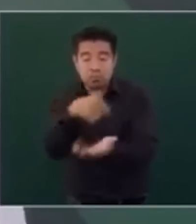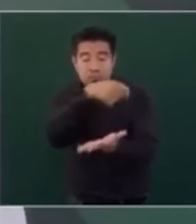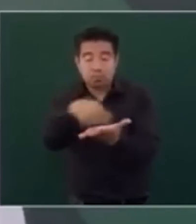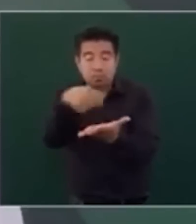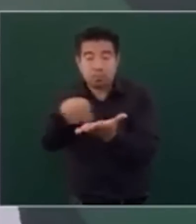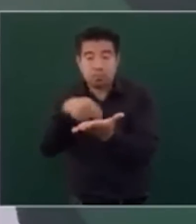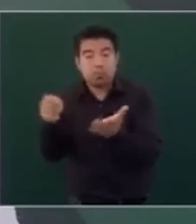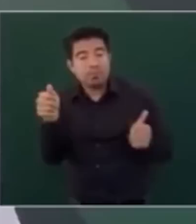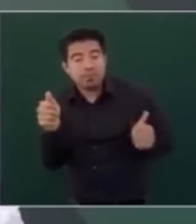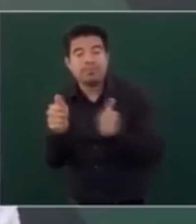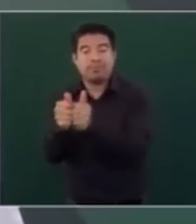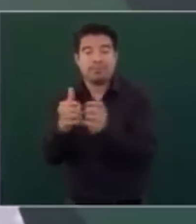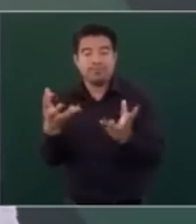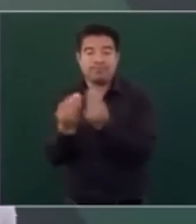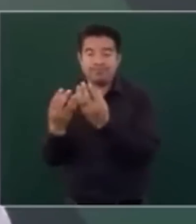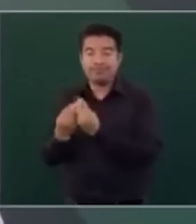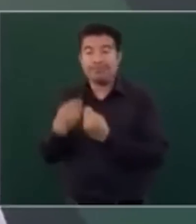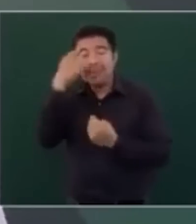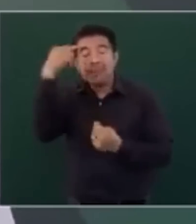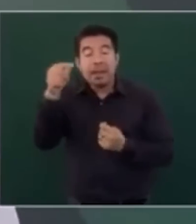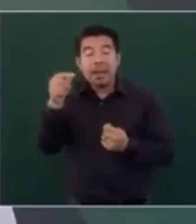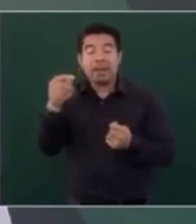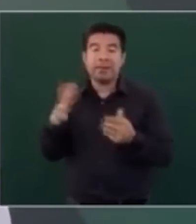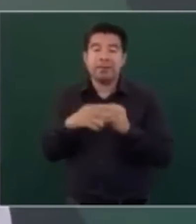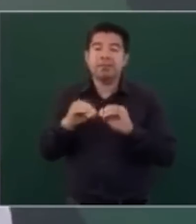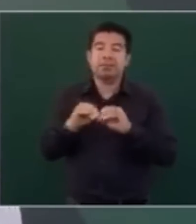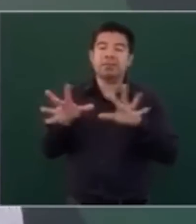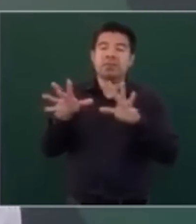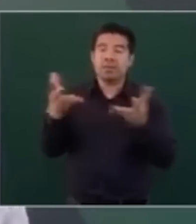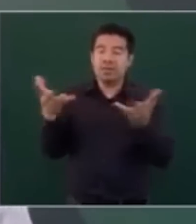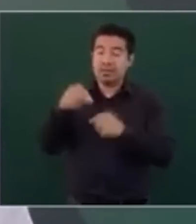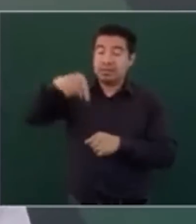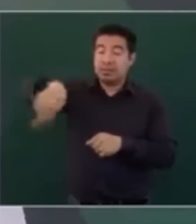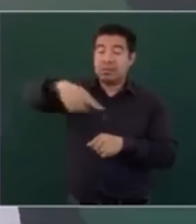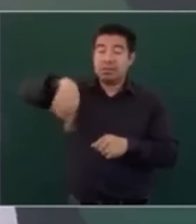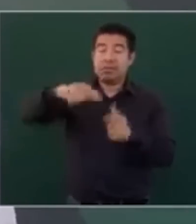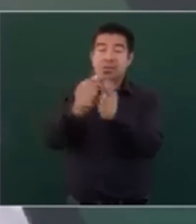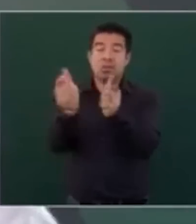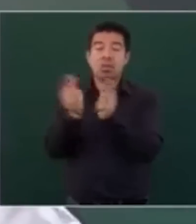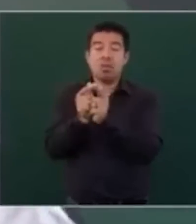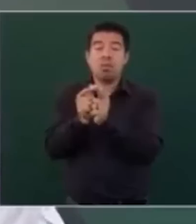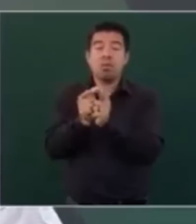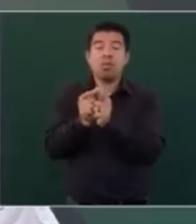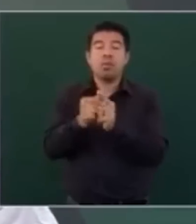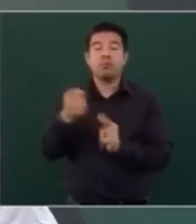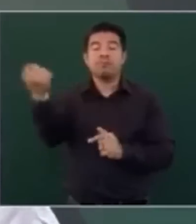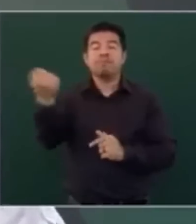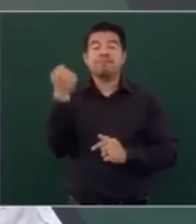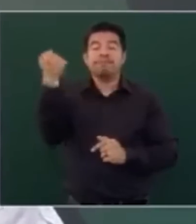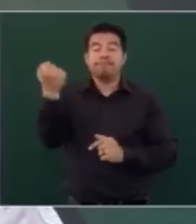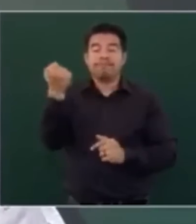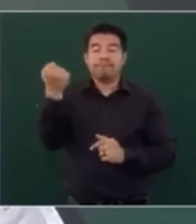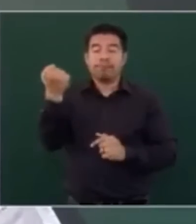escritores, al servicio de los varones